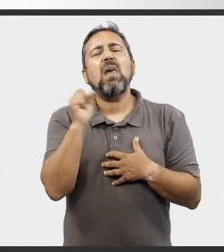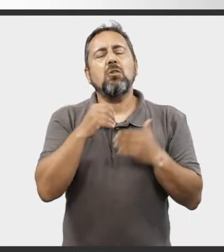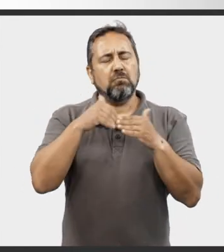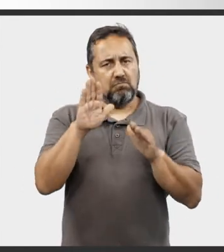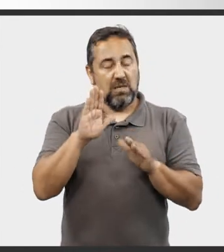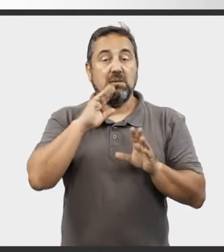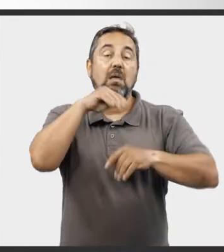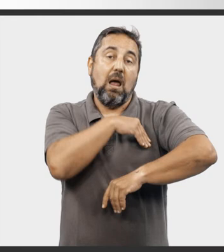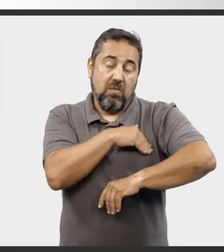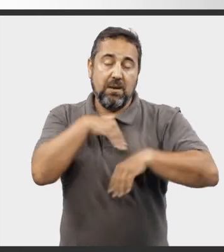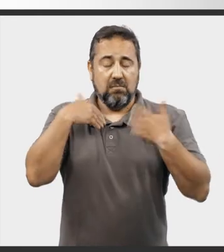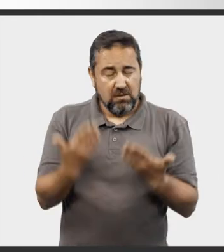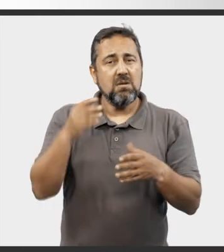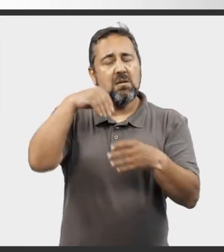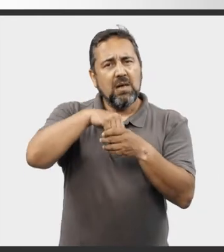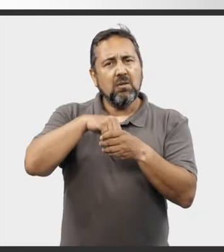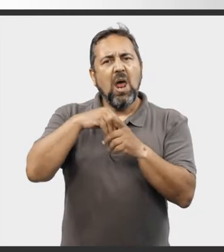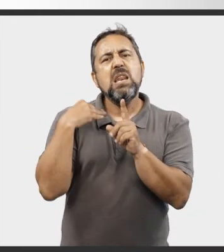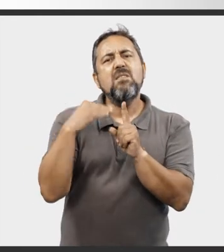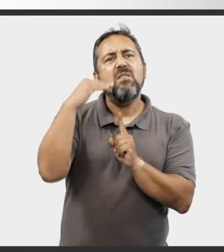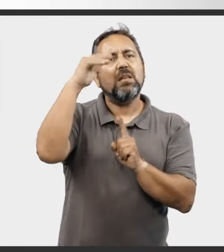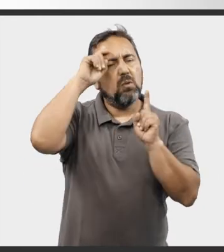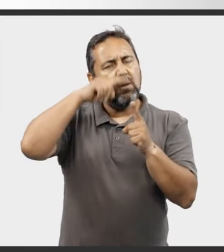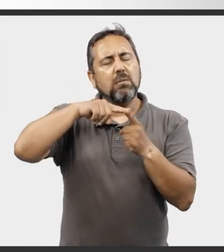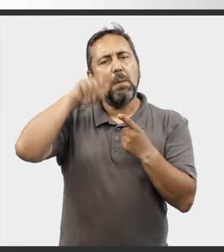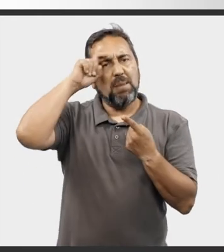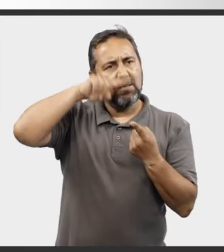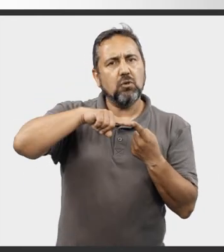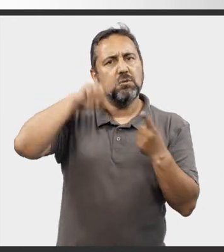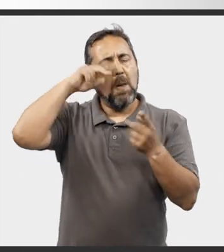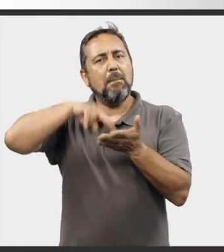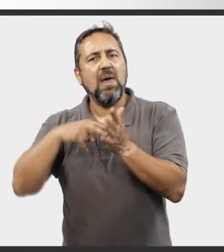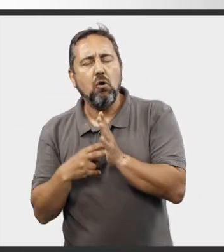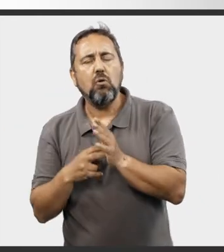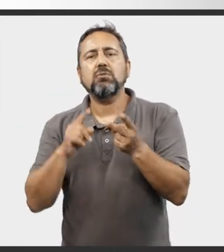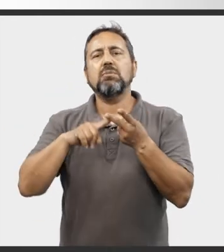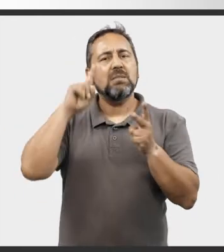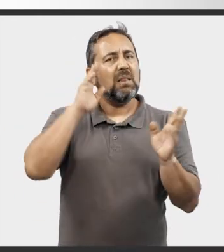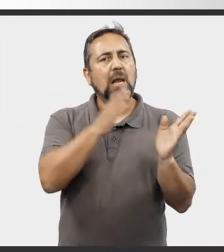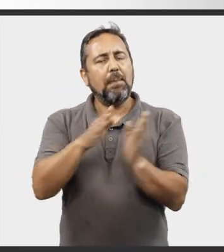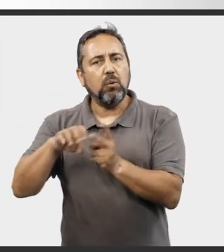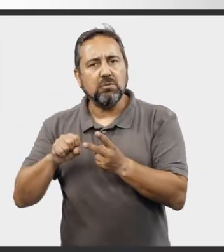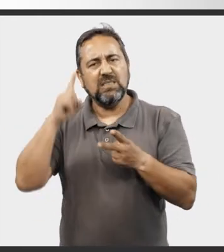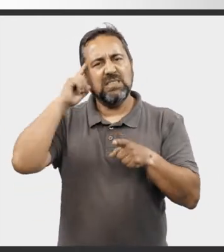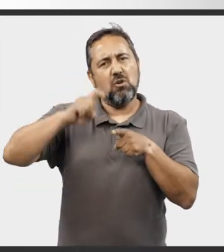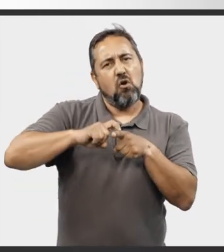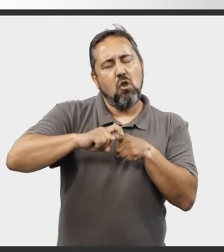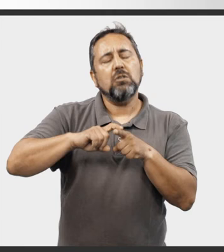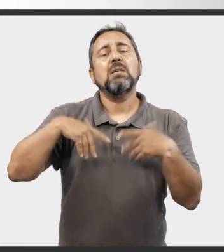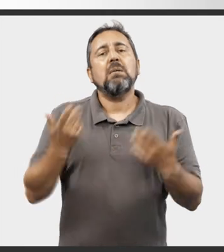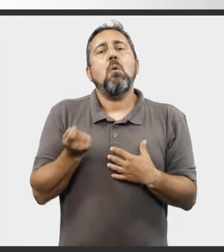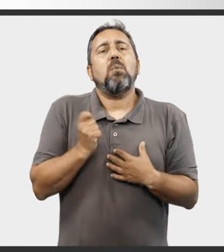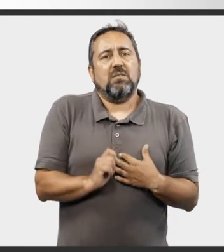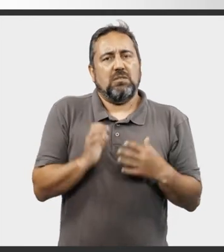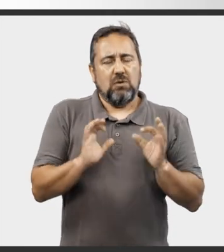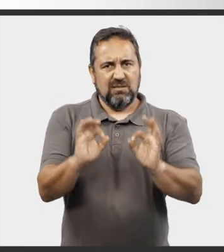sector en todos los niveles educativos se compone de maestros pedagogos terapeutas ocupacionales psicólogos y profesionales de